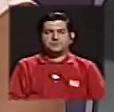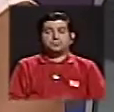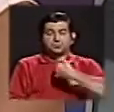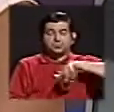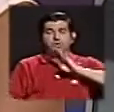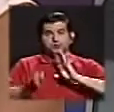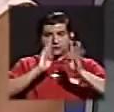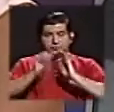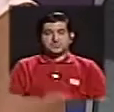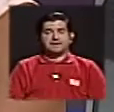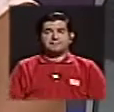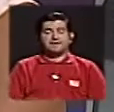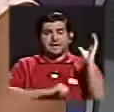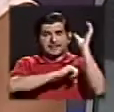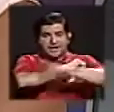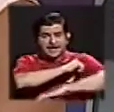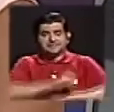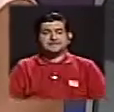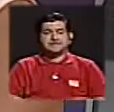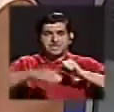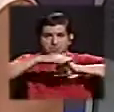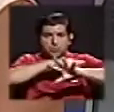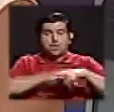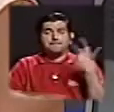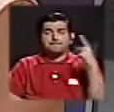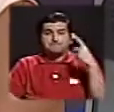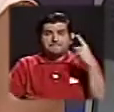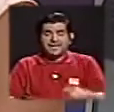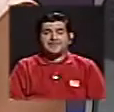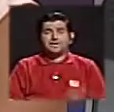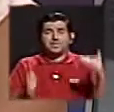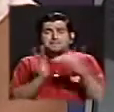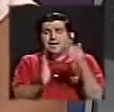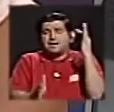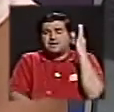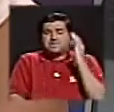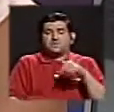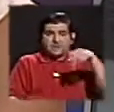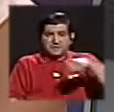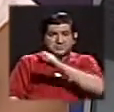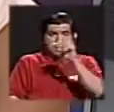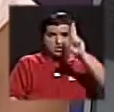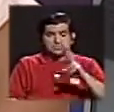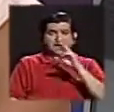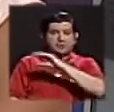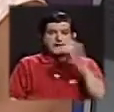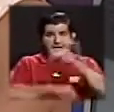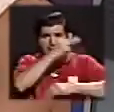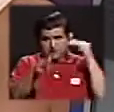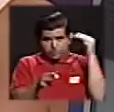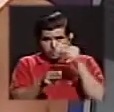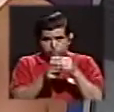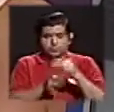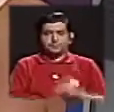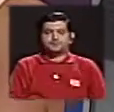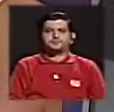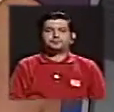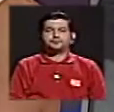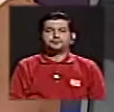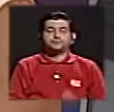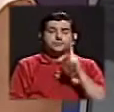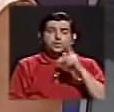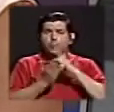estamos hablando de cómo la penalización del aborto pone en riesgo a miles de mujeres en Costa Rica y en el mundo. Hay